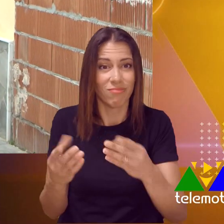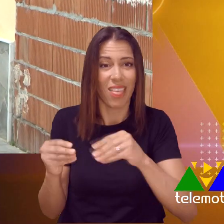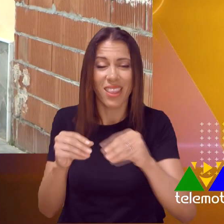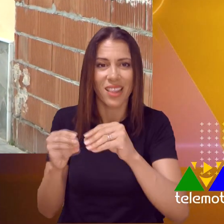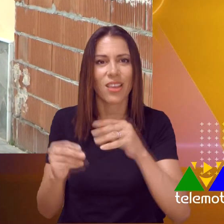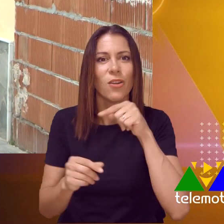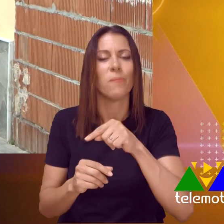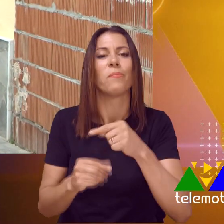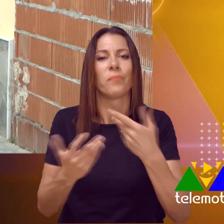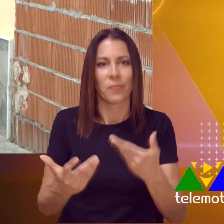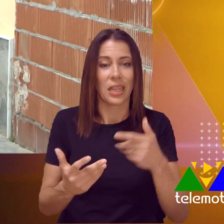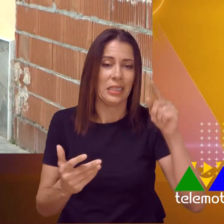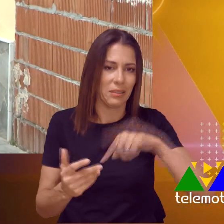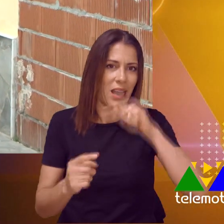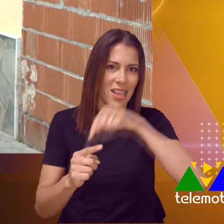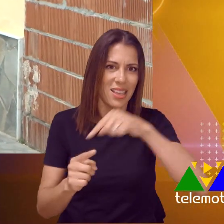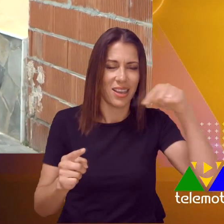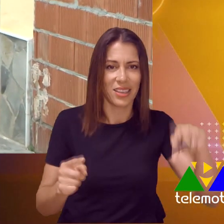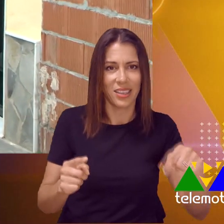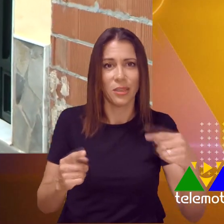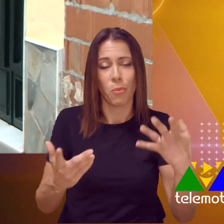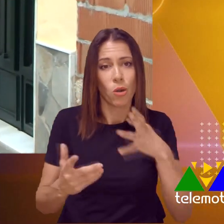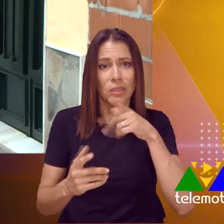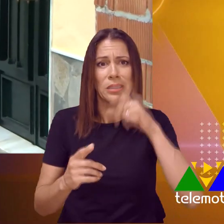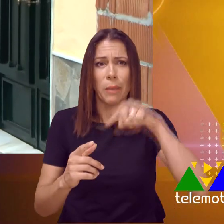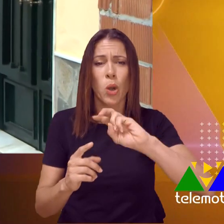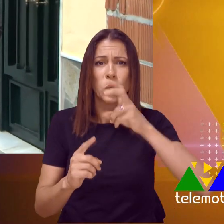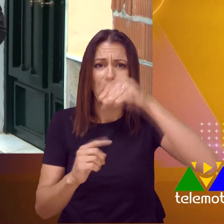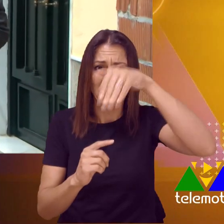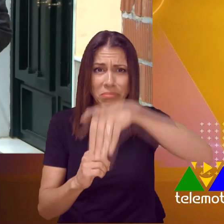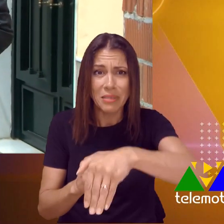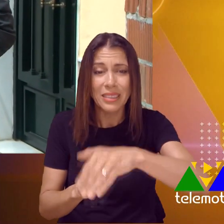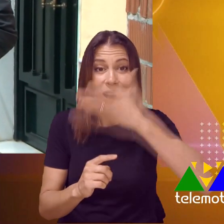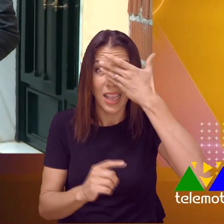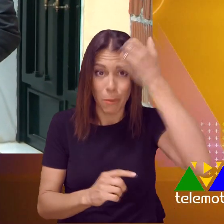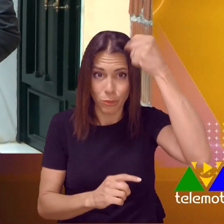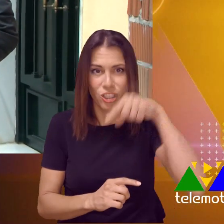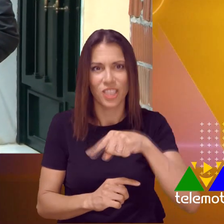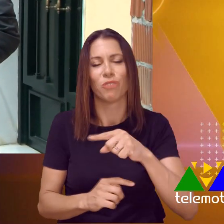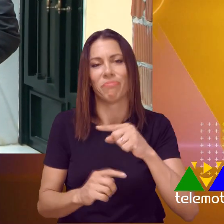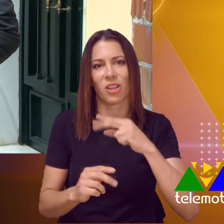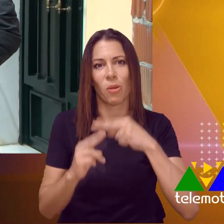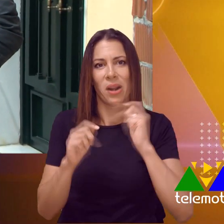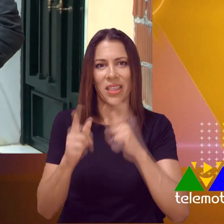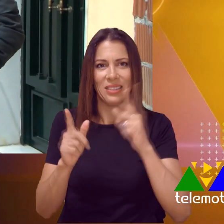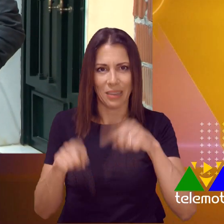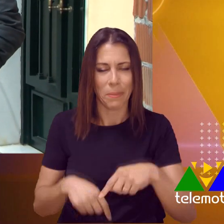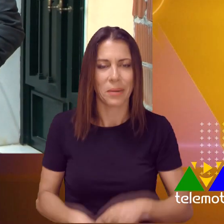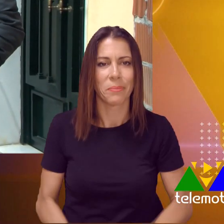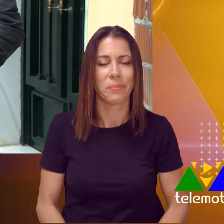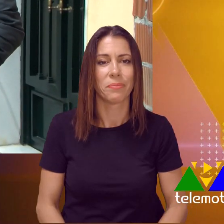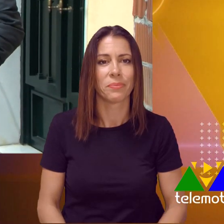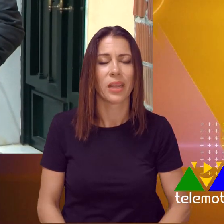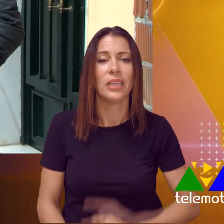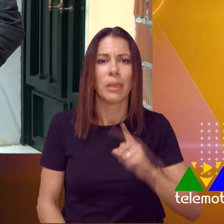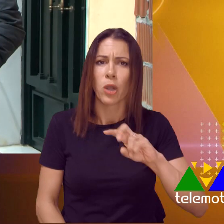Capuchinos, la calle Parra, o una de las calles que baja hacia la Rambla de Capuchinos, era el Cenicero del Trapiche. Es otra calle